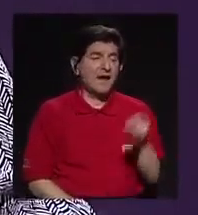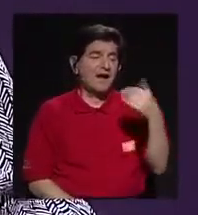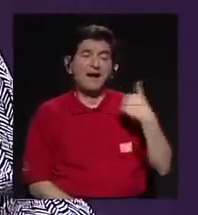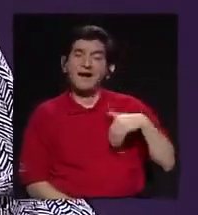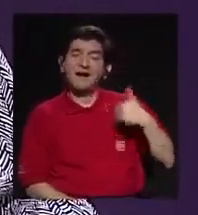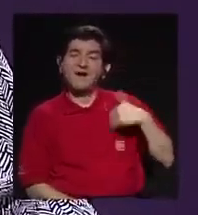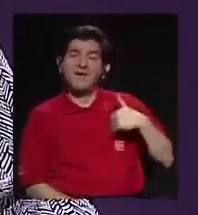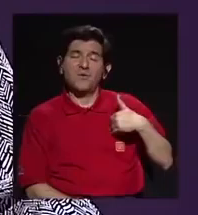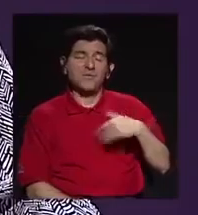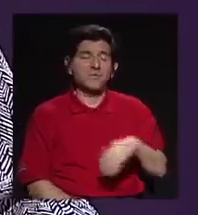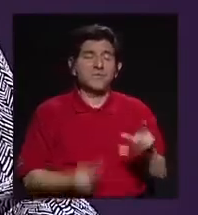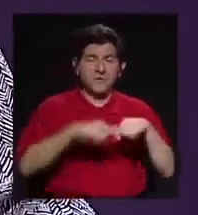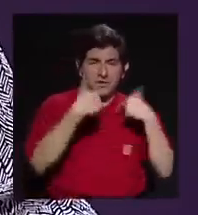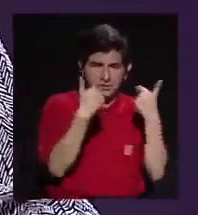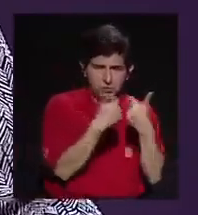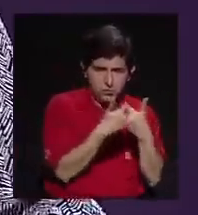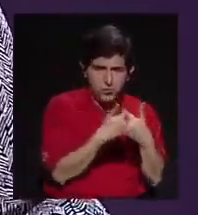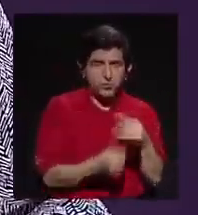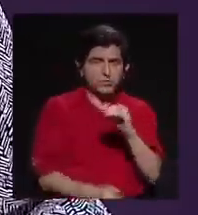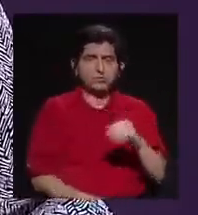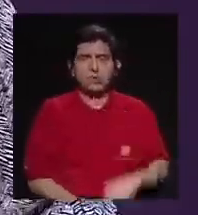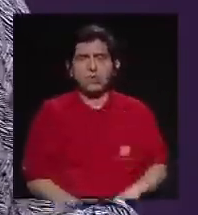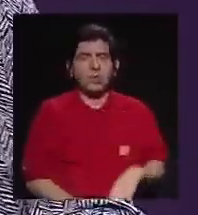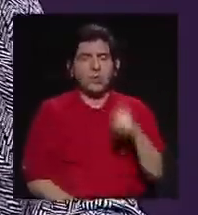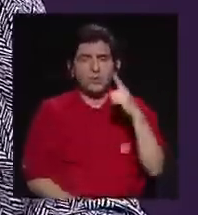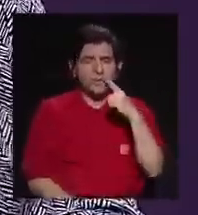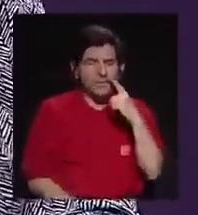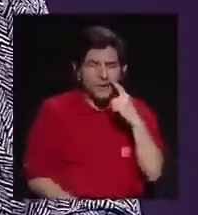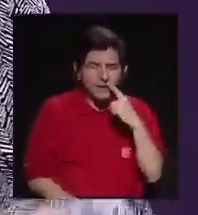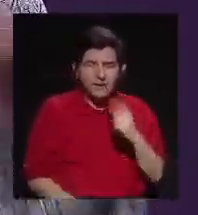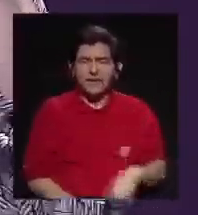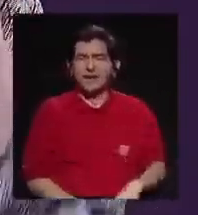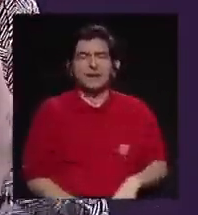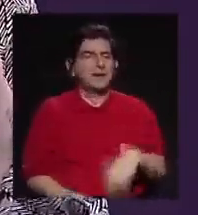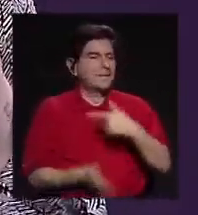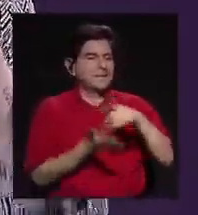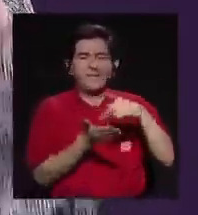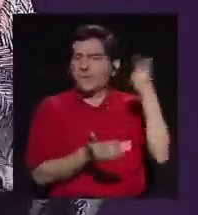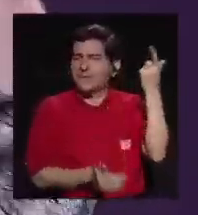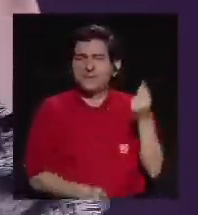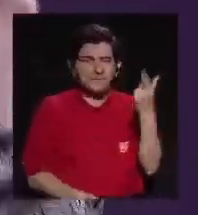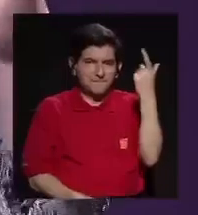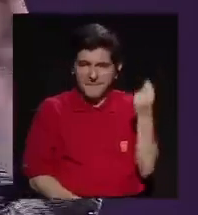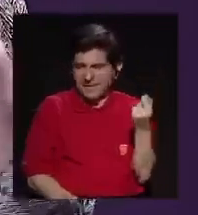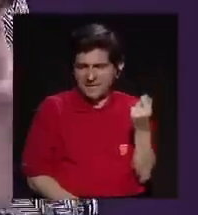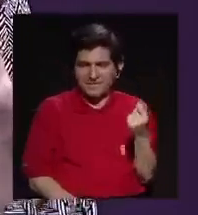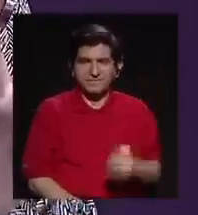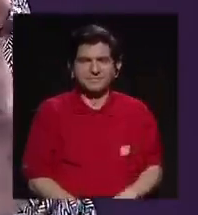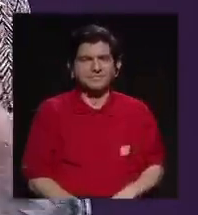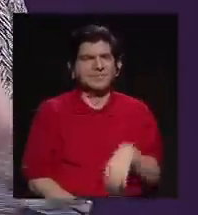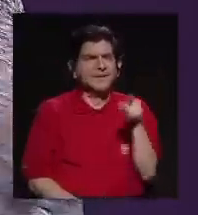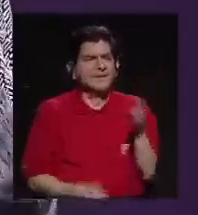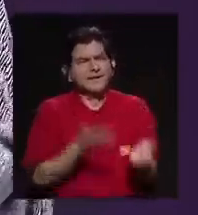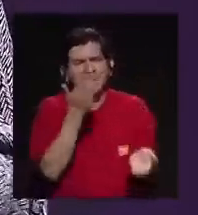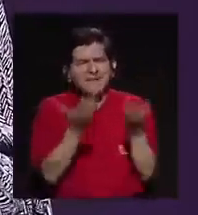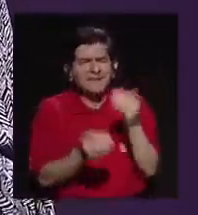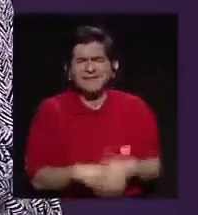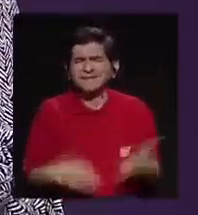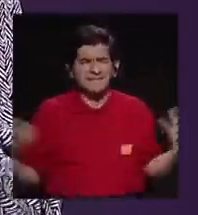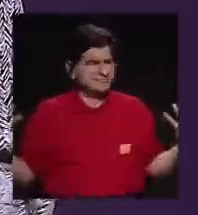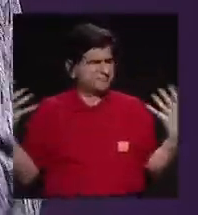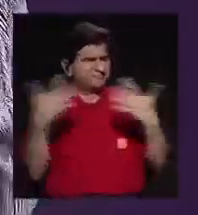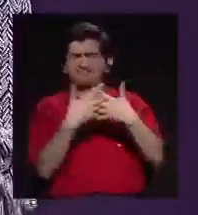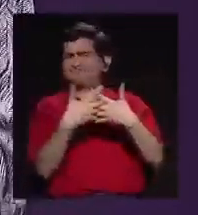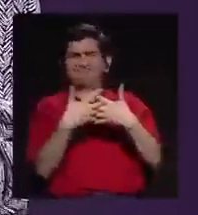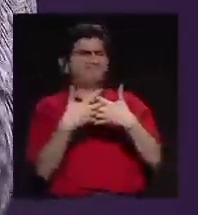hombres, grupos de hombres y de padres que no quieren pagar pensiones. Entonces, resulta, y aquí es donde hay un poco una incoherencia,